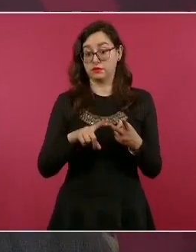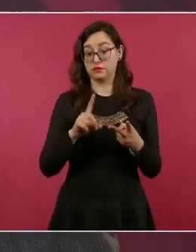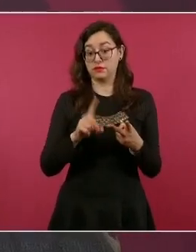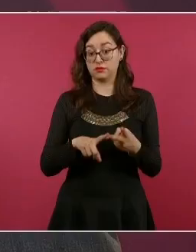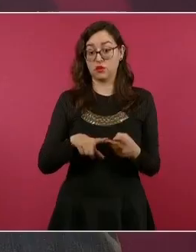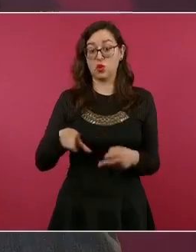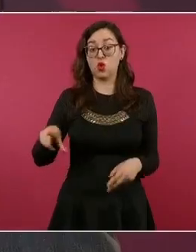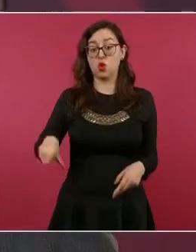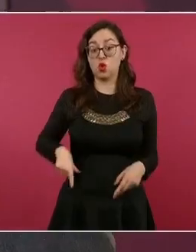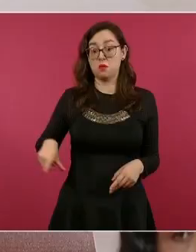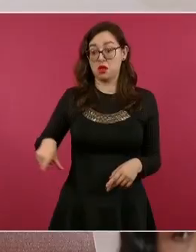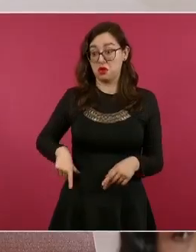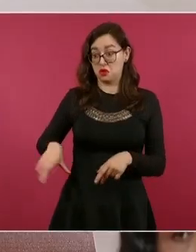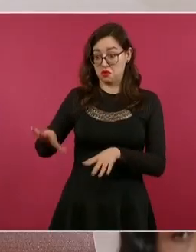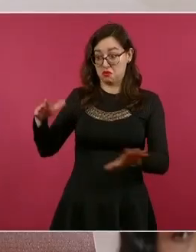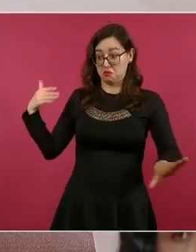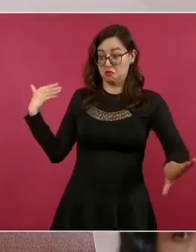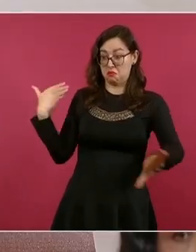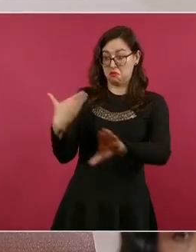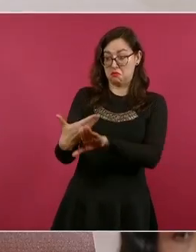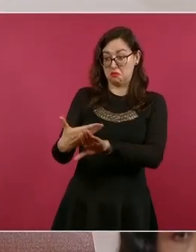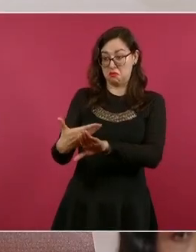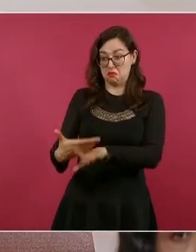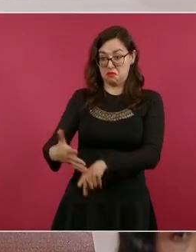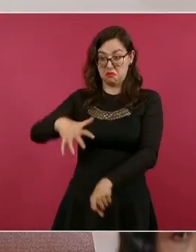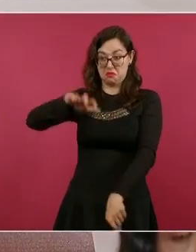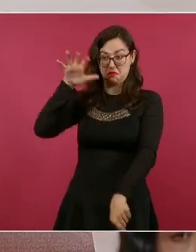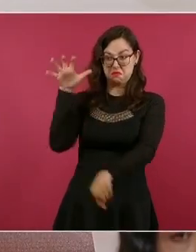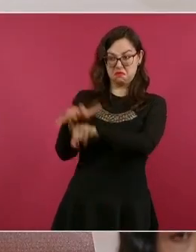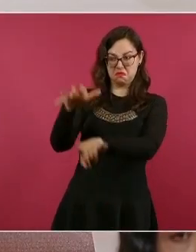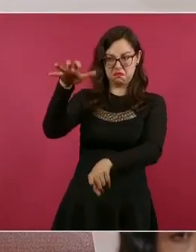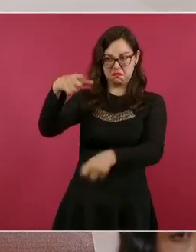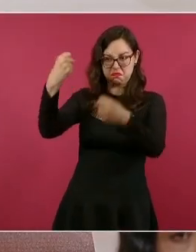de que nosotros no somos represores,